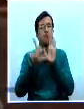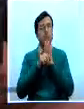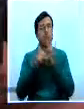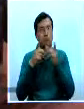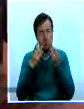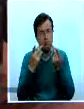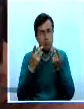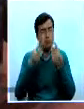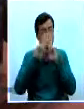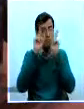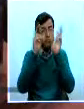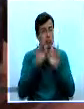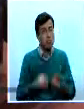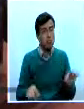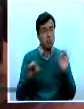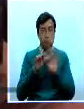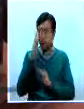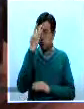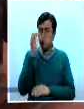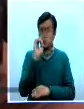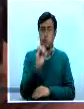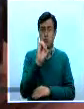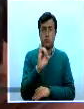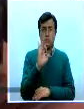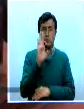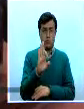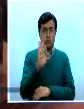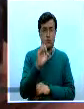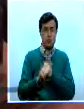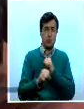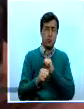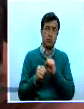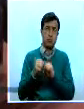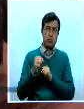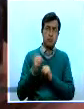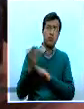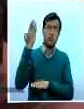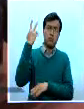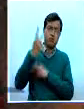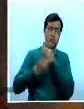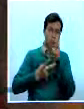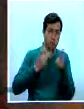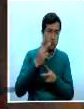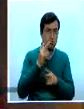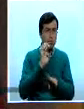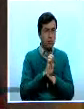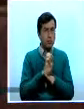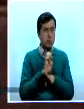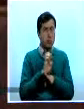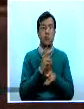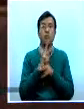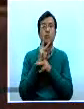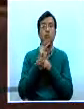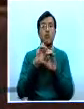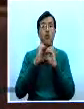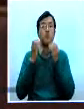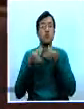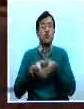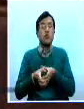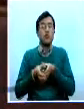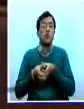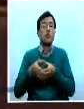importante este tema la oit en su última visita al ecuador la comisión de normas en una de las sugerencias